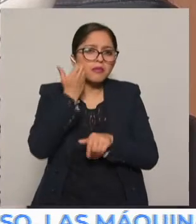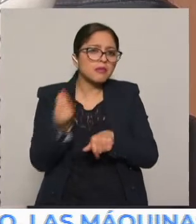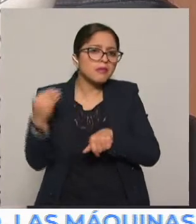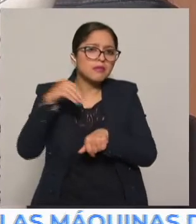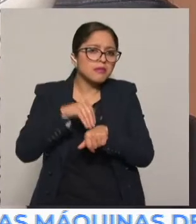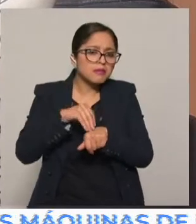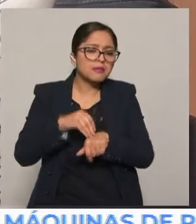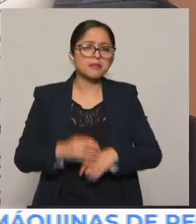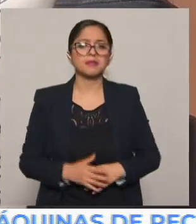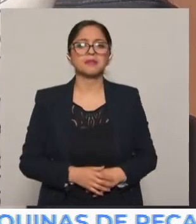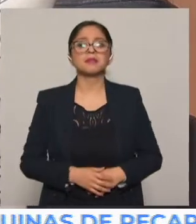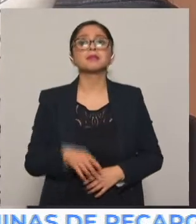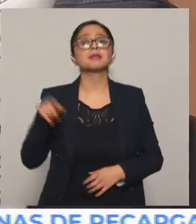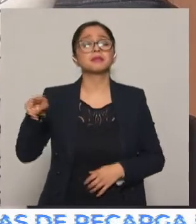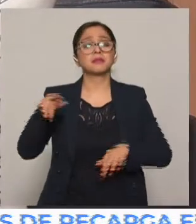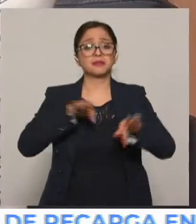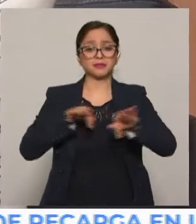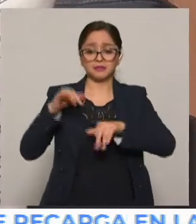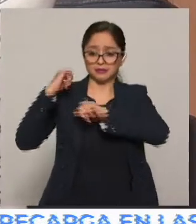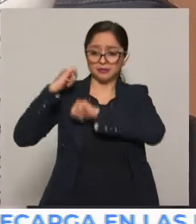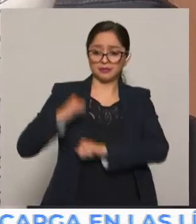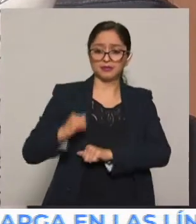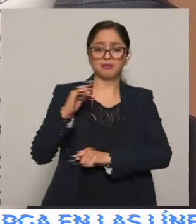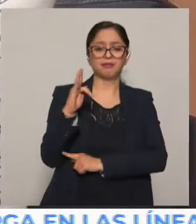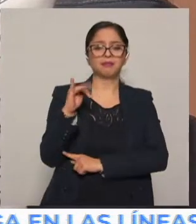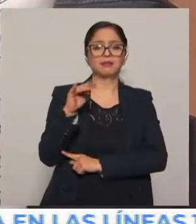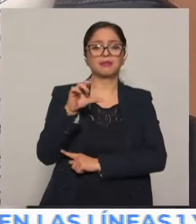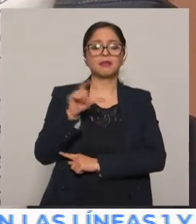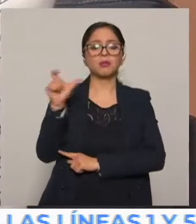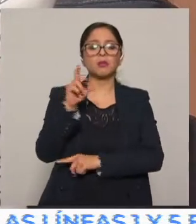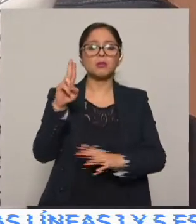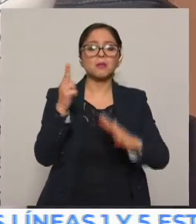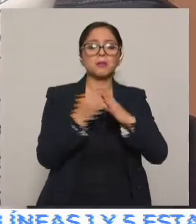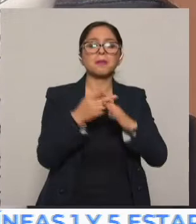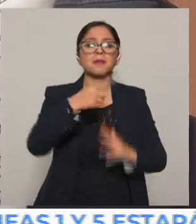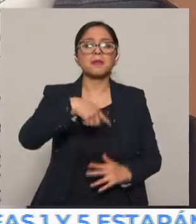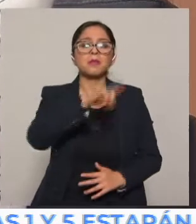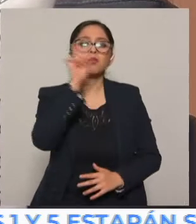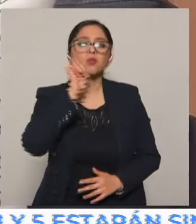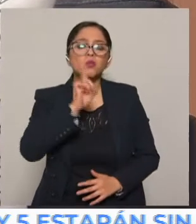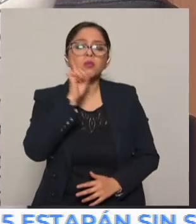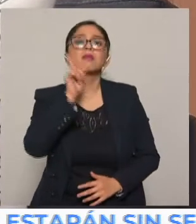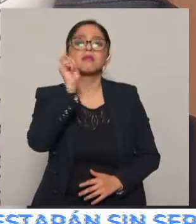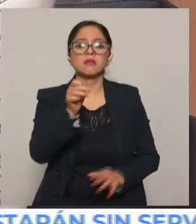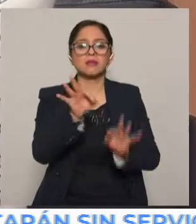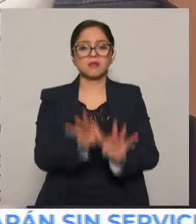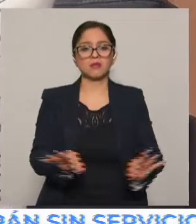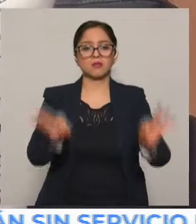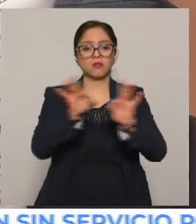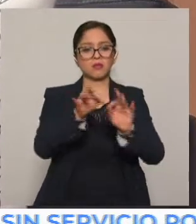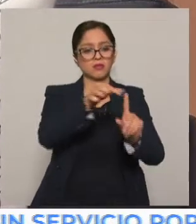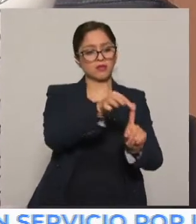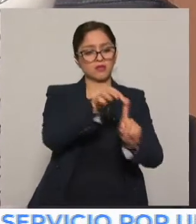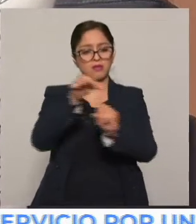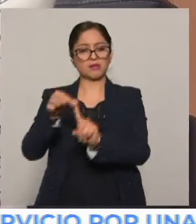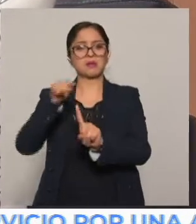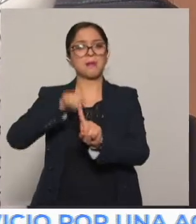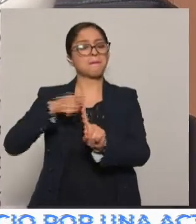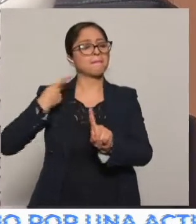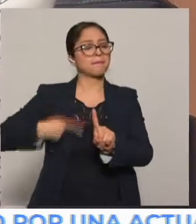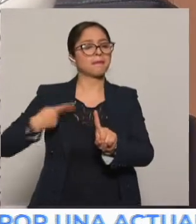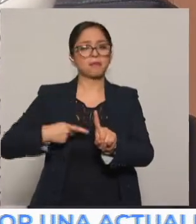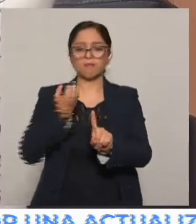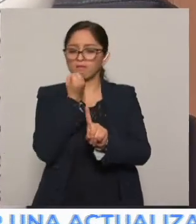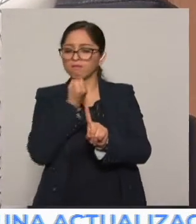de la fiscal en feminicidio es importante que se elija a una persona muy capacitada, pero